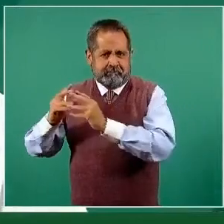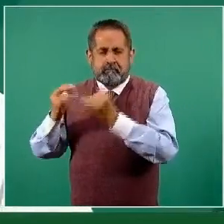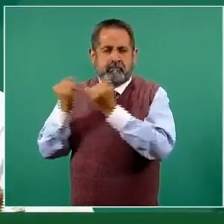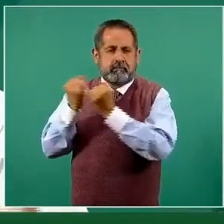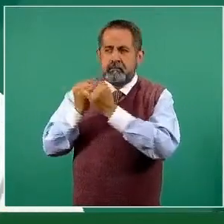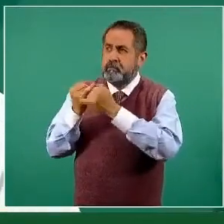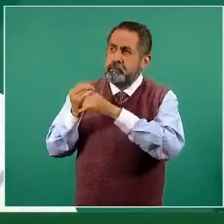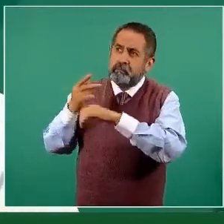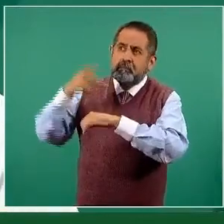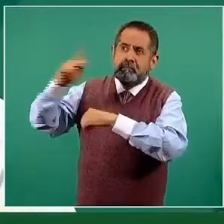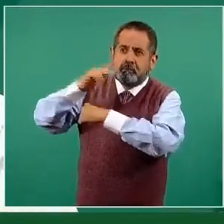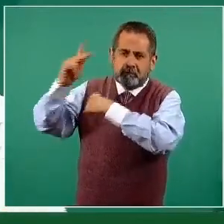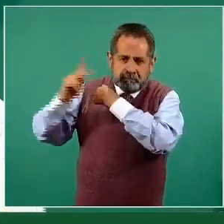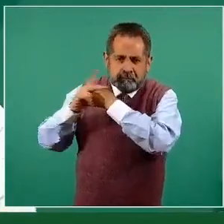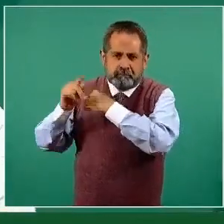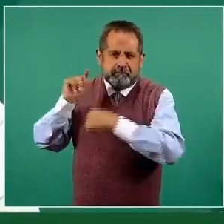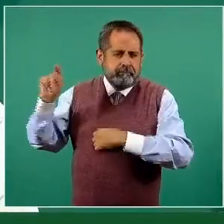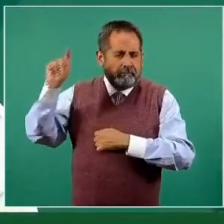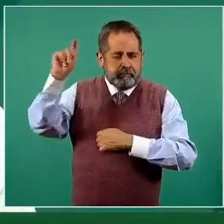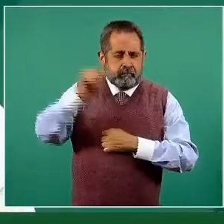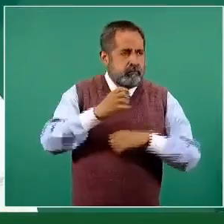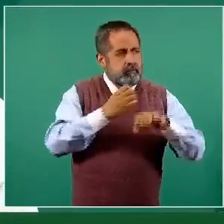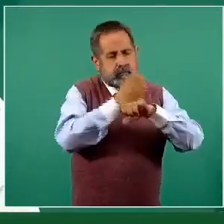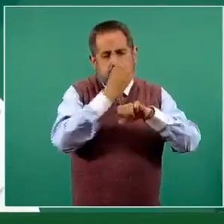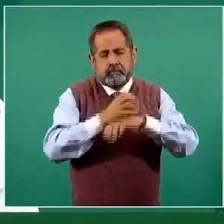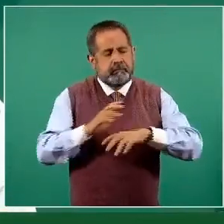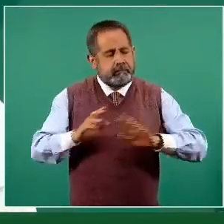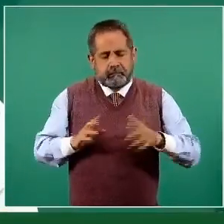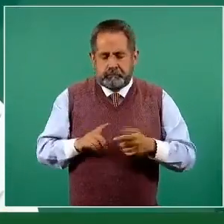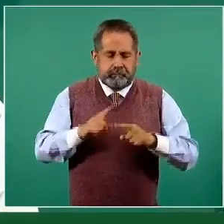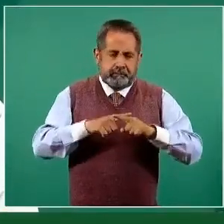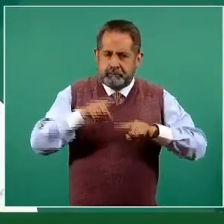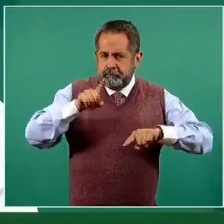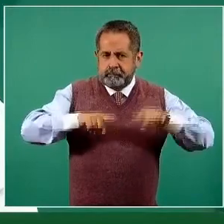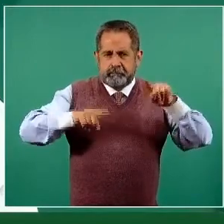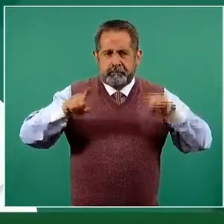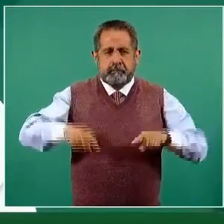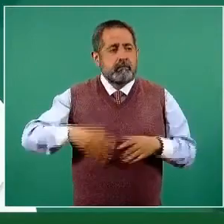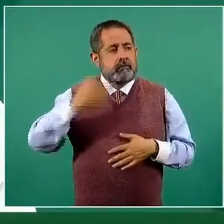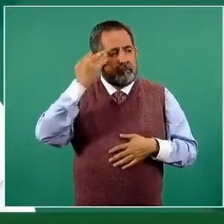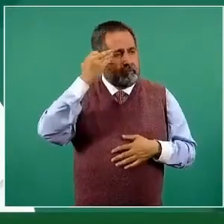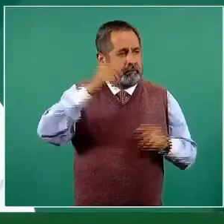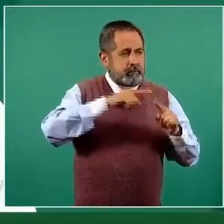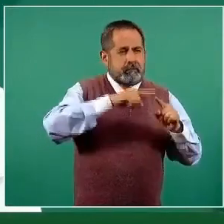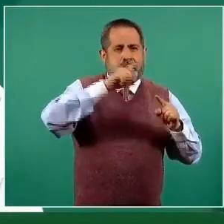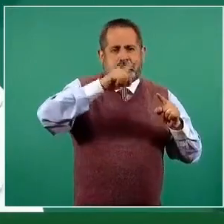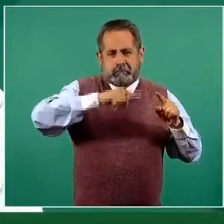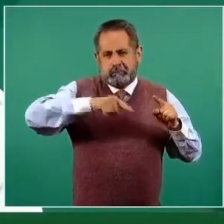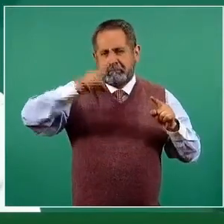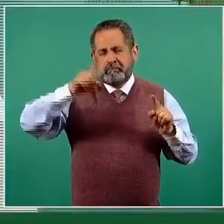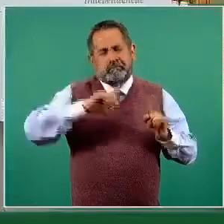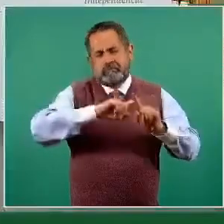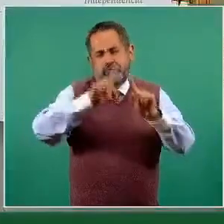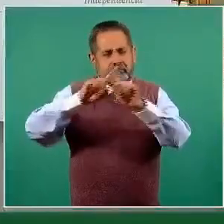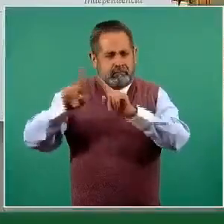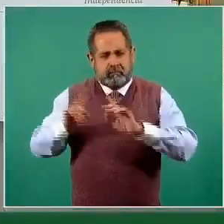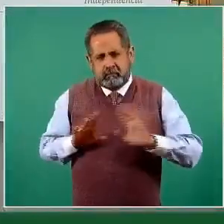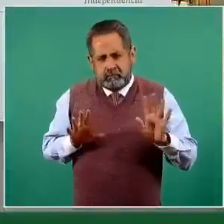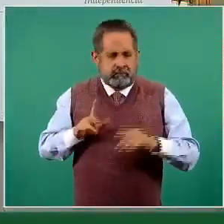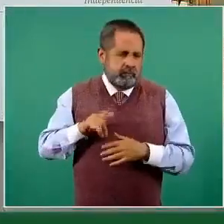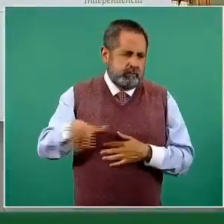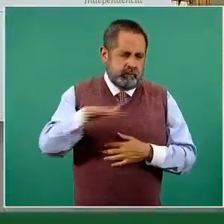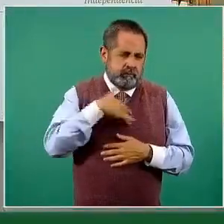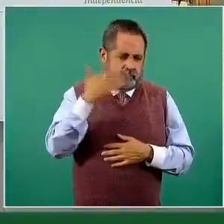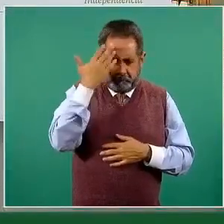los estados o provincias, tiene formas, tamaños, duraciones diferentes. Esto creo que todos y todas lo